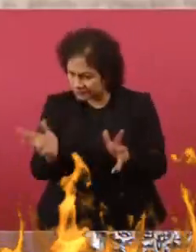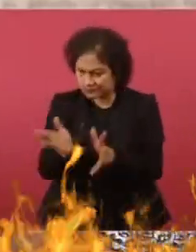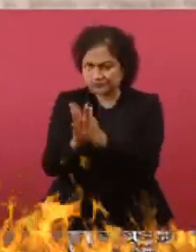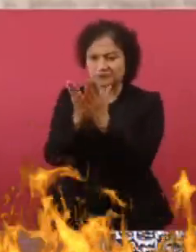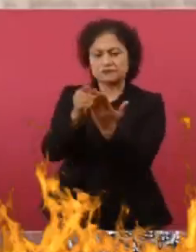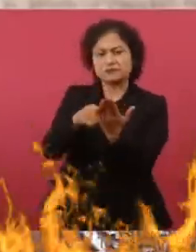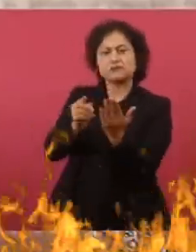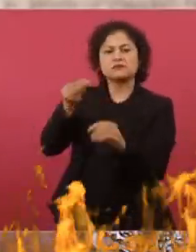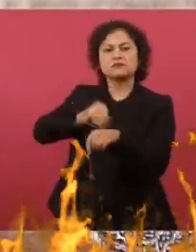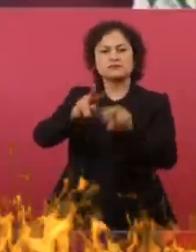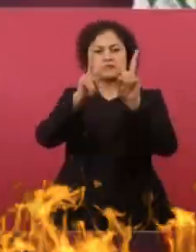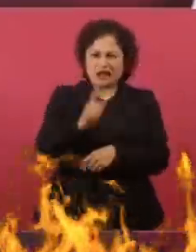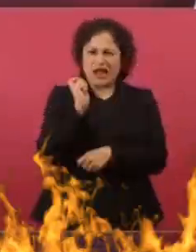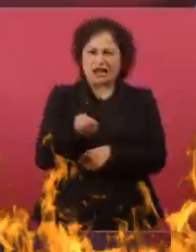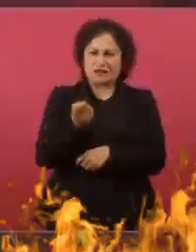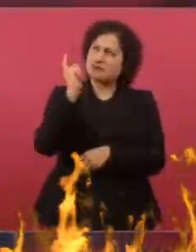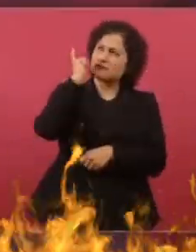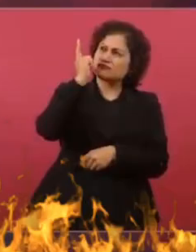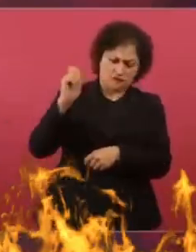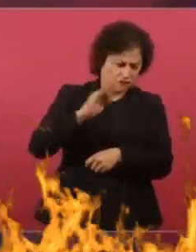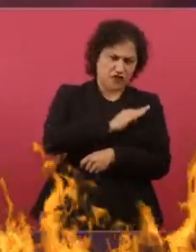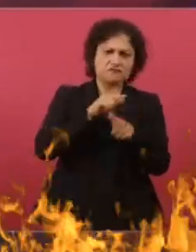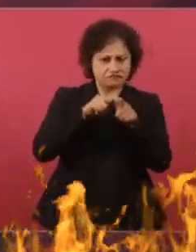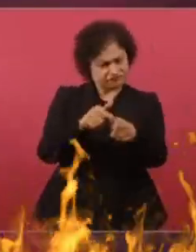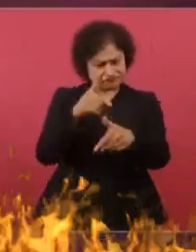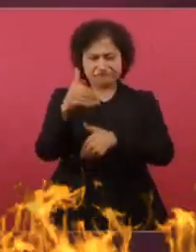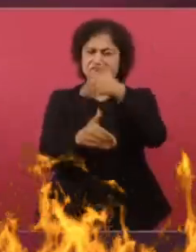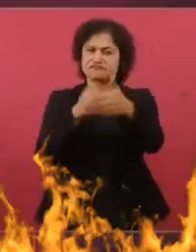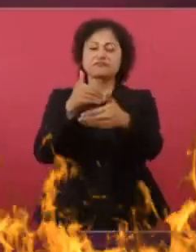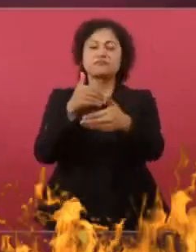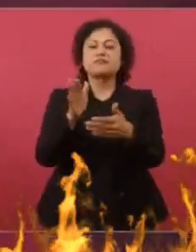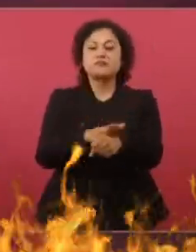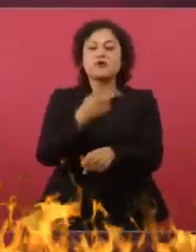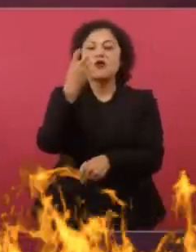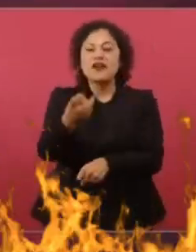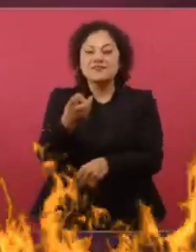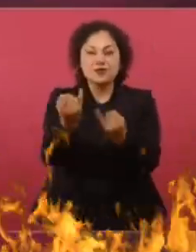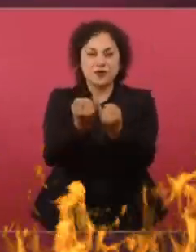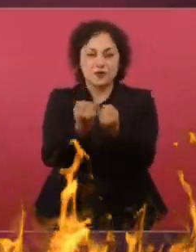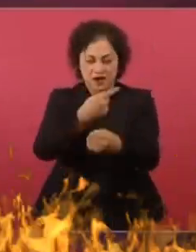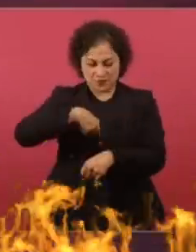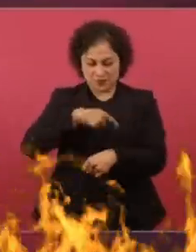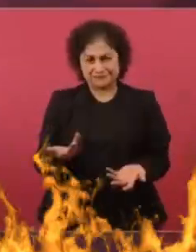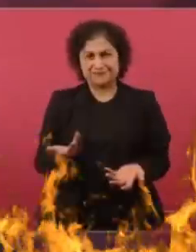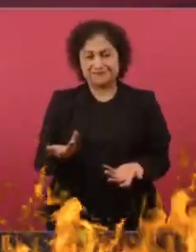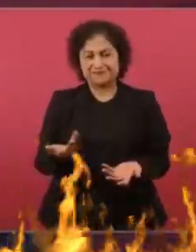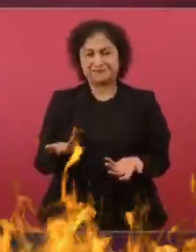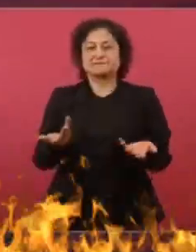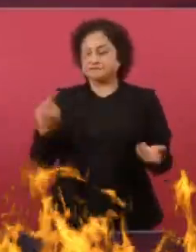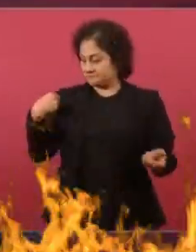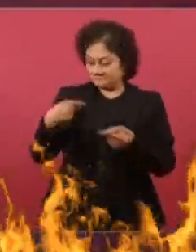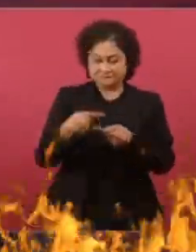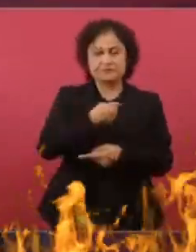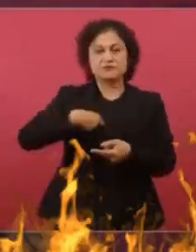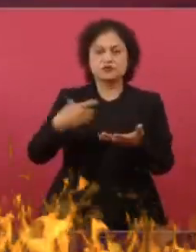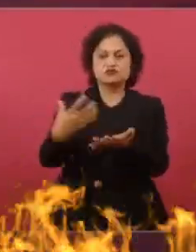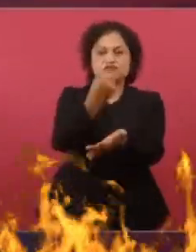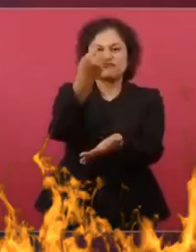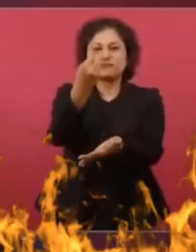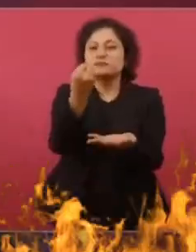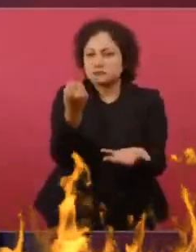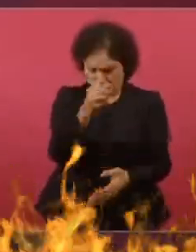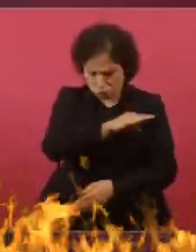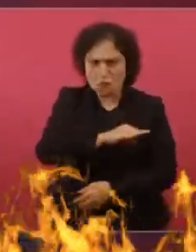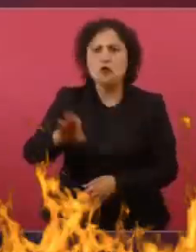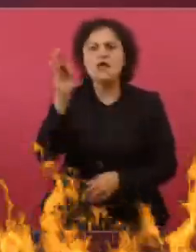se llamó el libro No decir adiós a la esperanza. Por eso cuando triunfamos, muchos decían, pellízcame, lo logramos. Pues sí se puede,